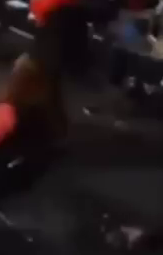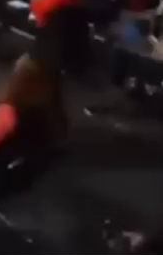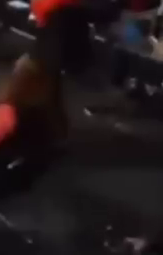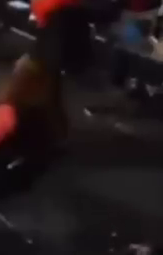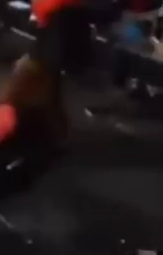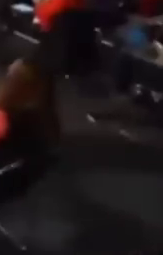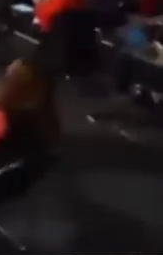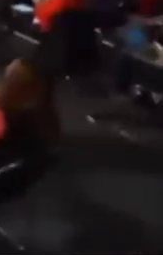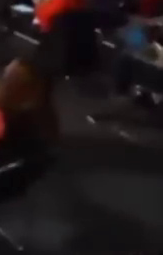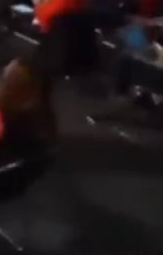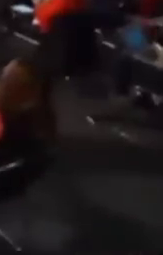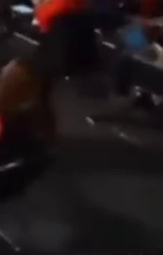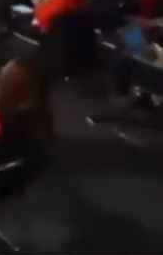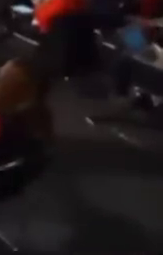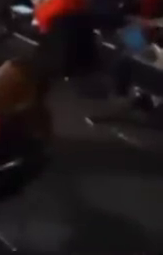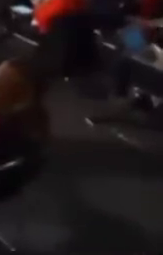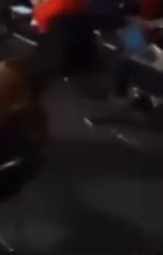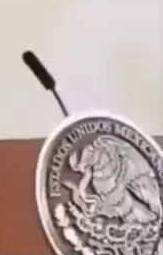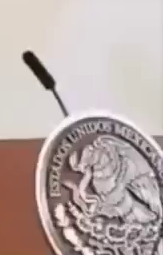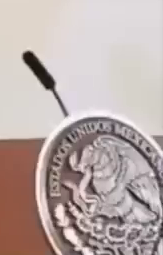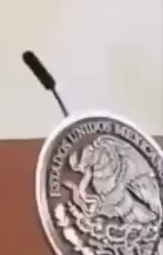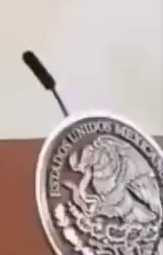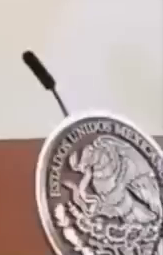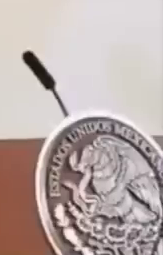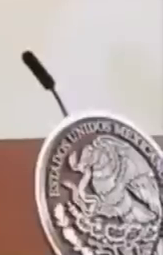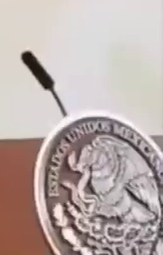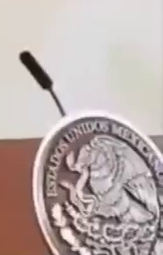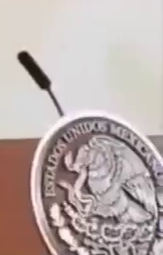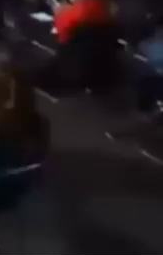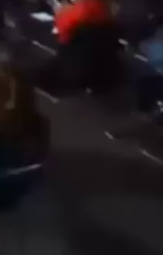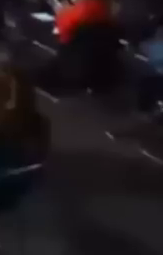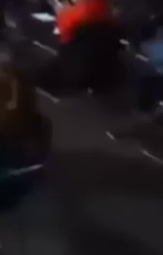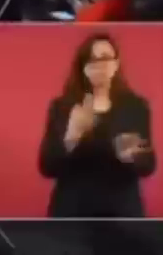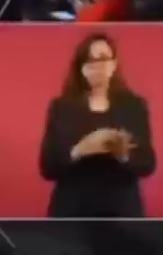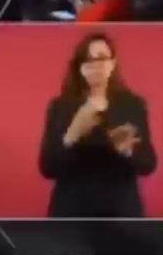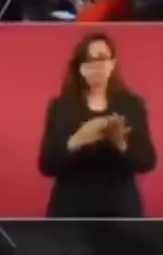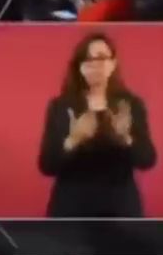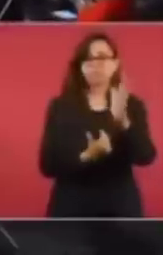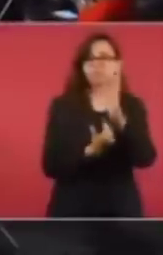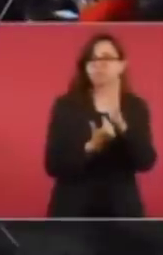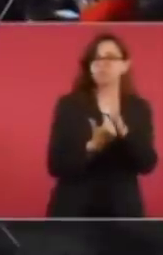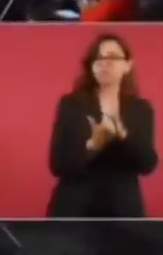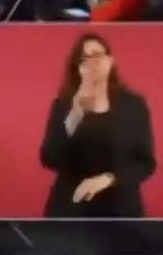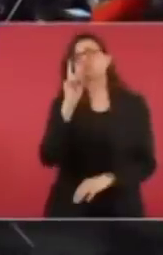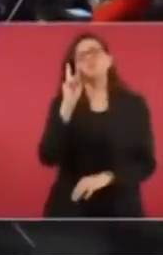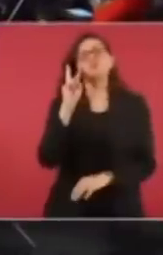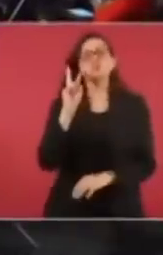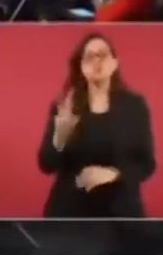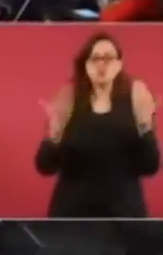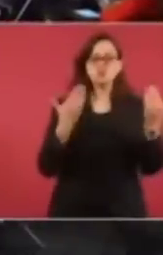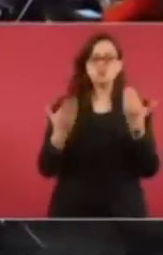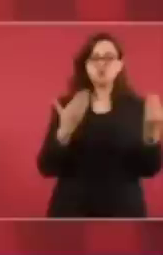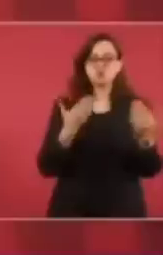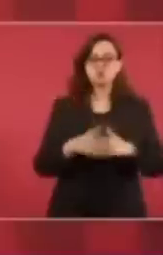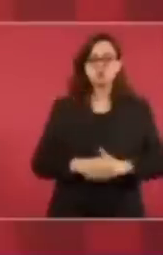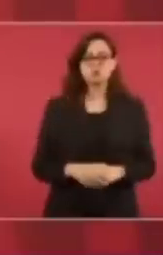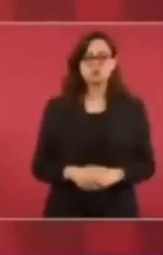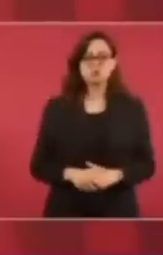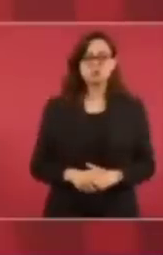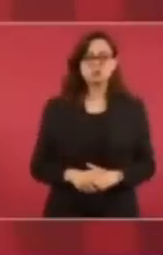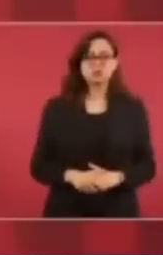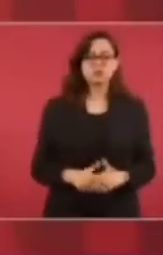como no sucedía en mucho tiempo que se puede ver la trayectoria de los últimos tiempos imagínense en